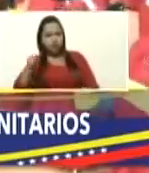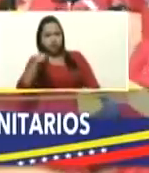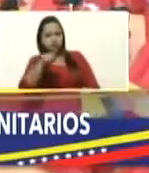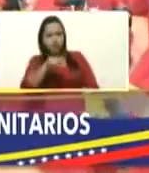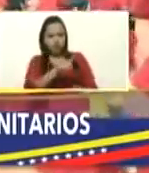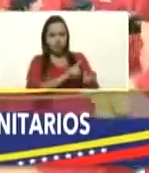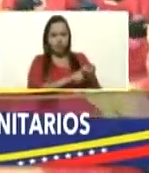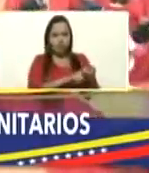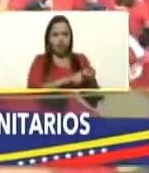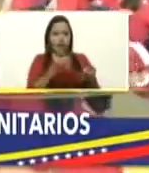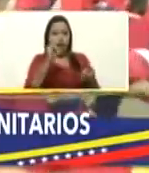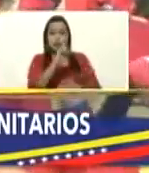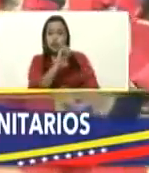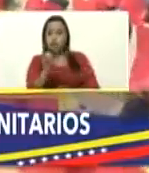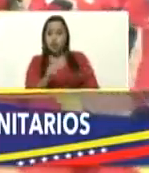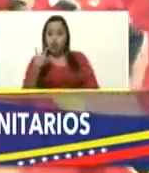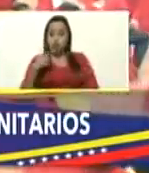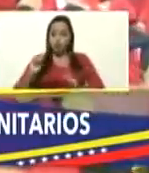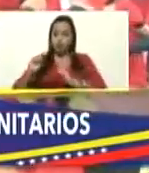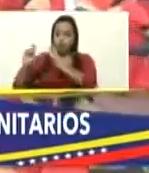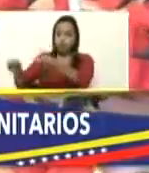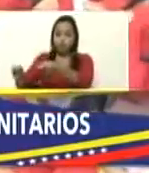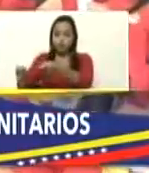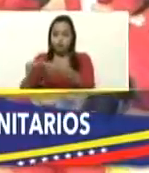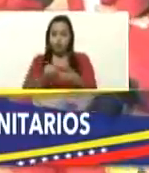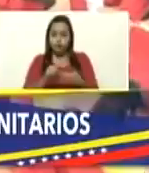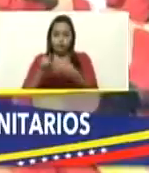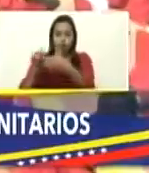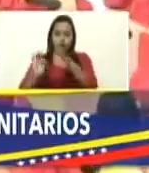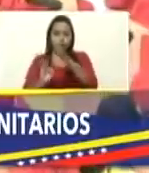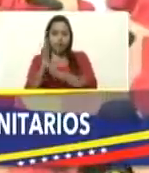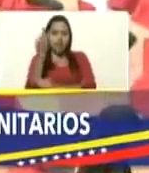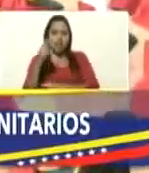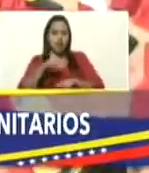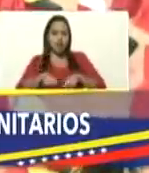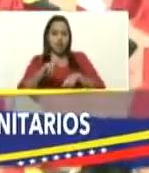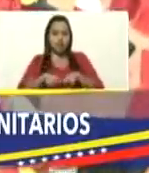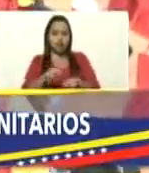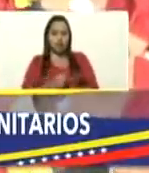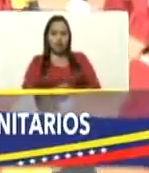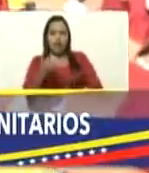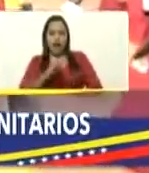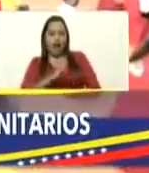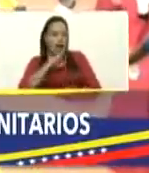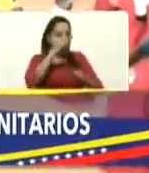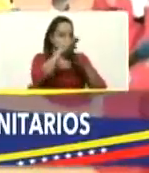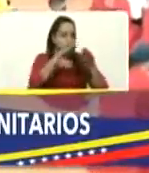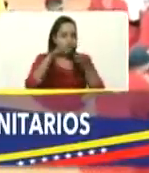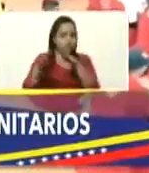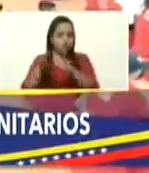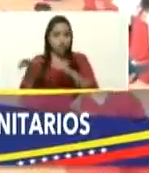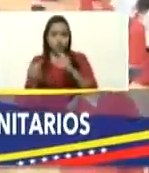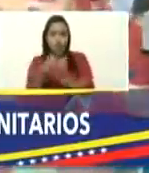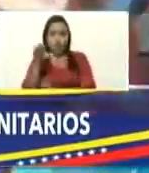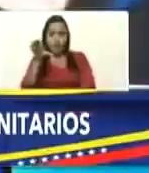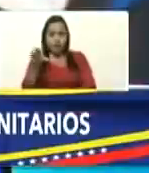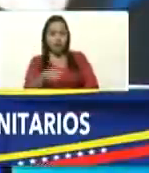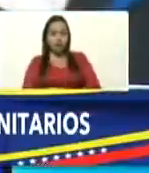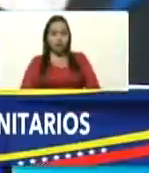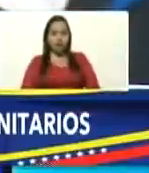Marita está en el Zulia porque yo la puse a dirigir la Fundación del Niño y está recorriendo el país,